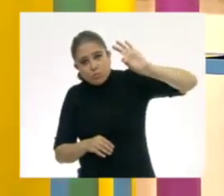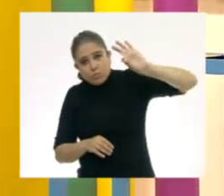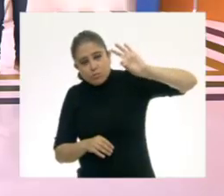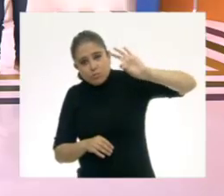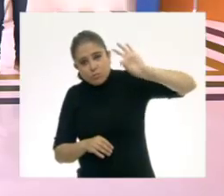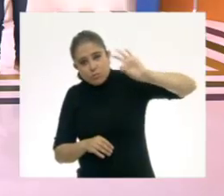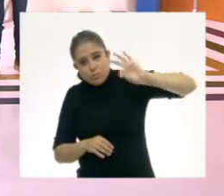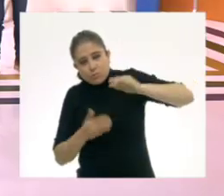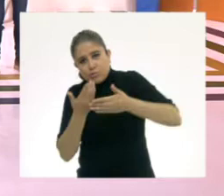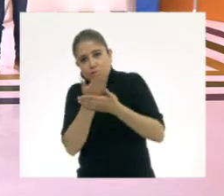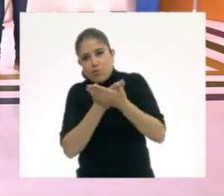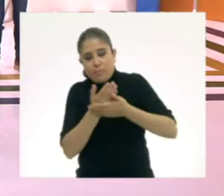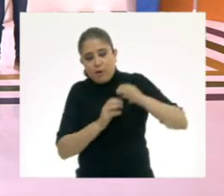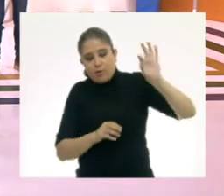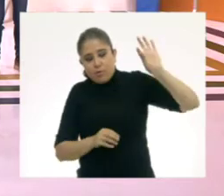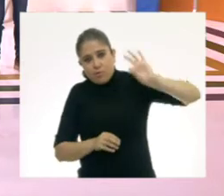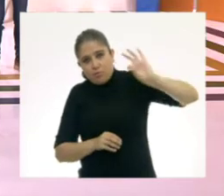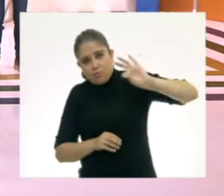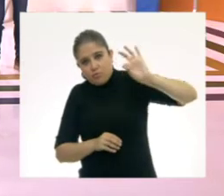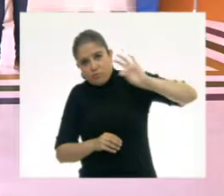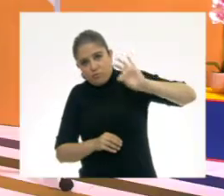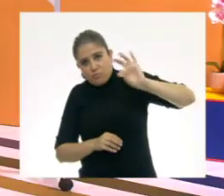echamos la sopa.